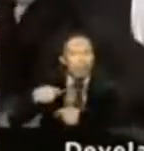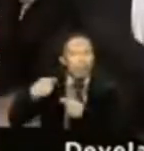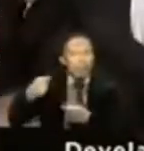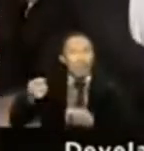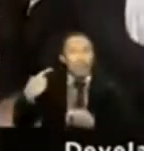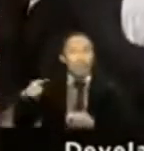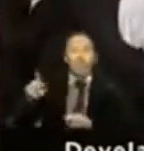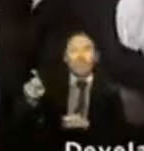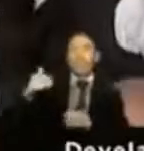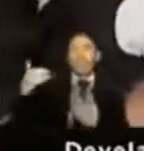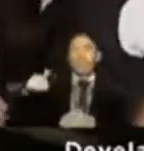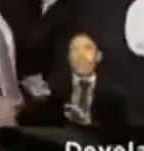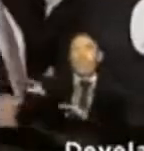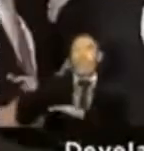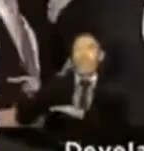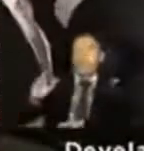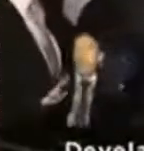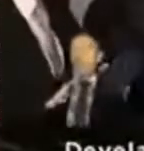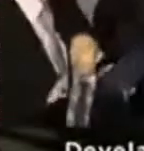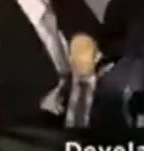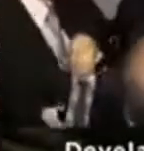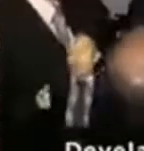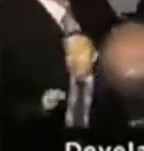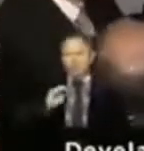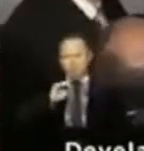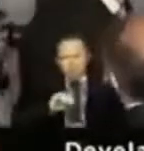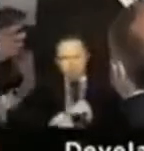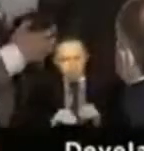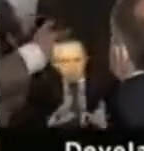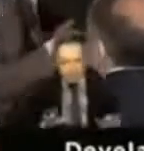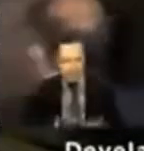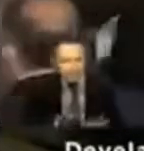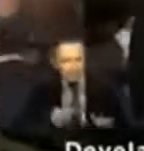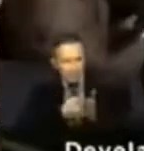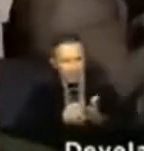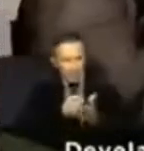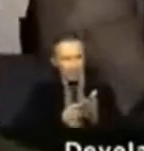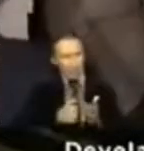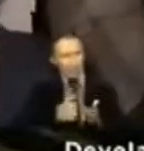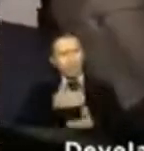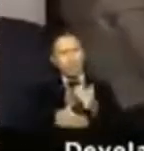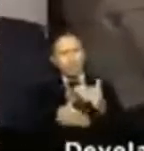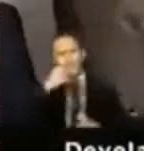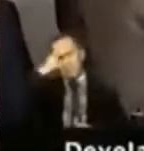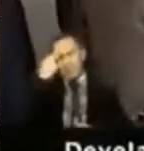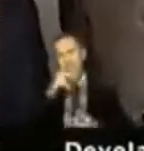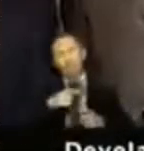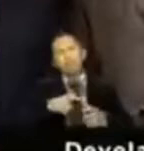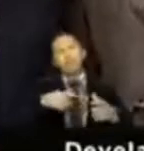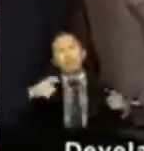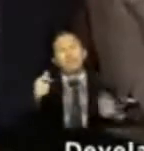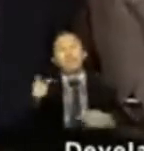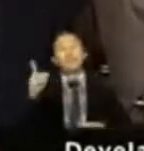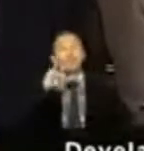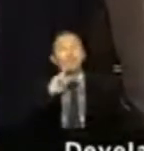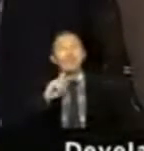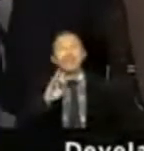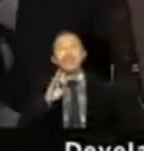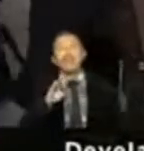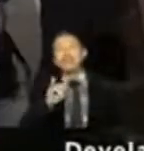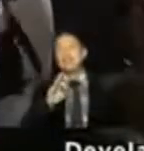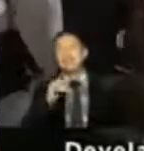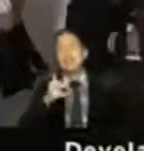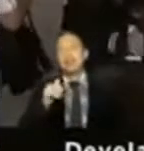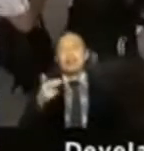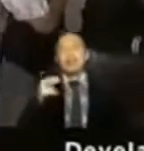que decían era que Pemex y CFE eran monopolios y que eso, por supuesto, dañaba a la población porque el